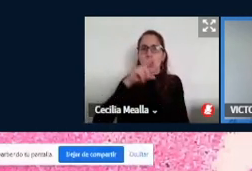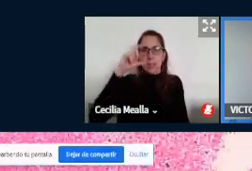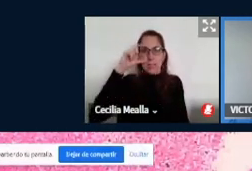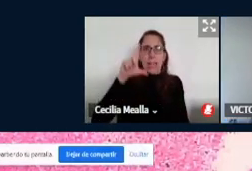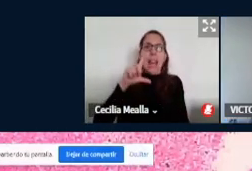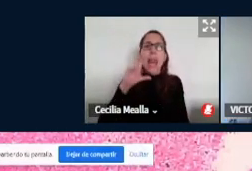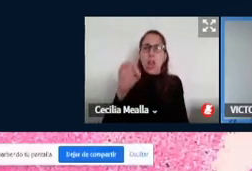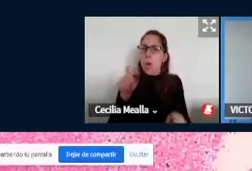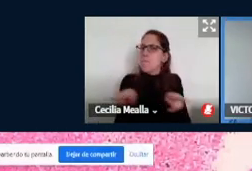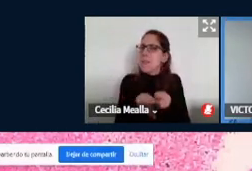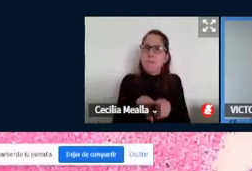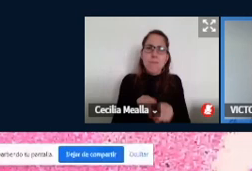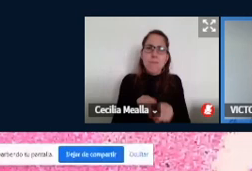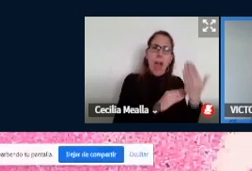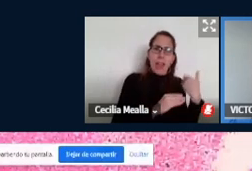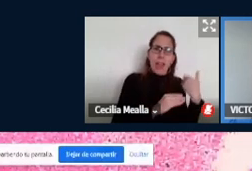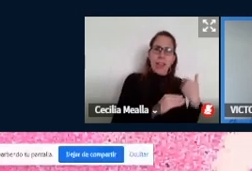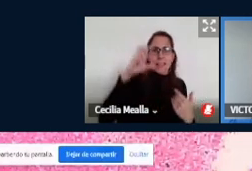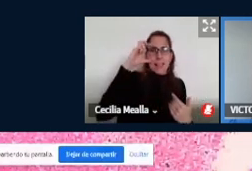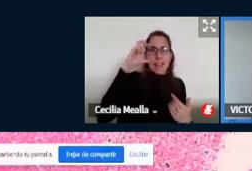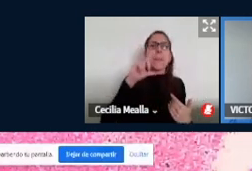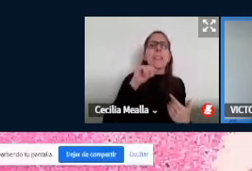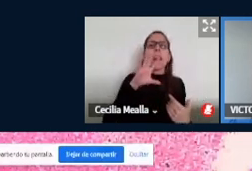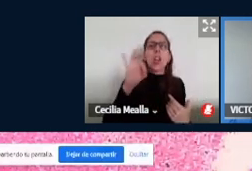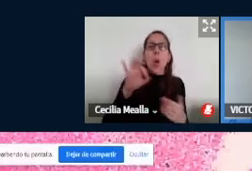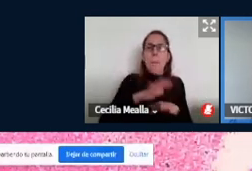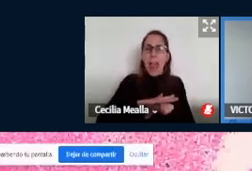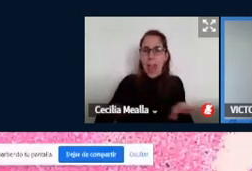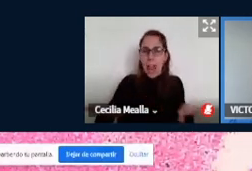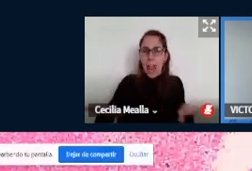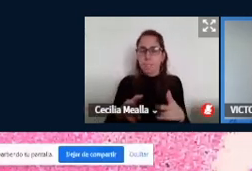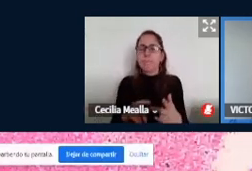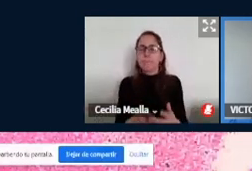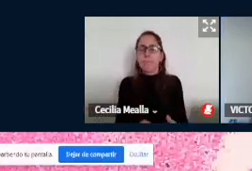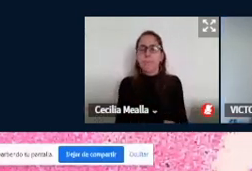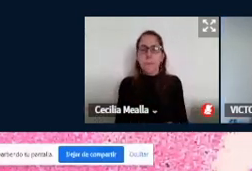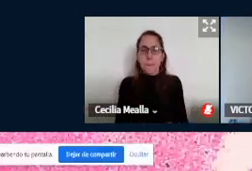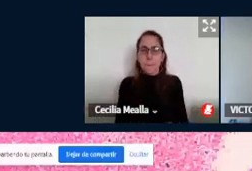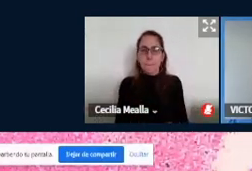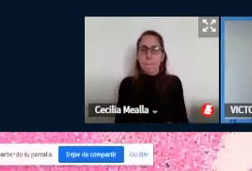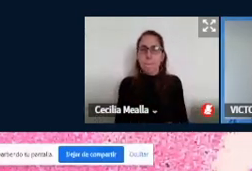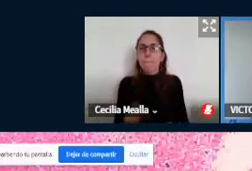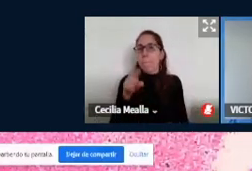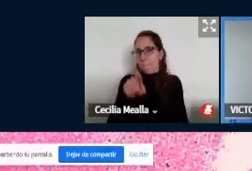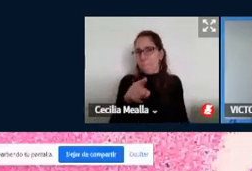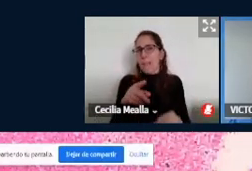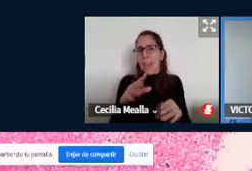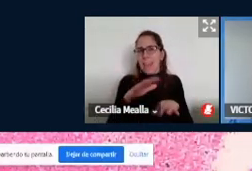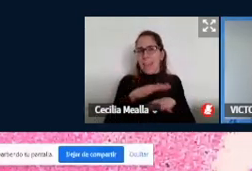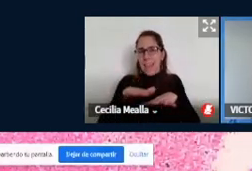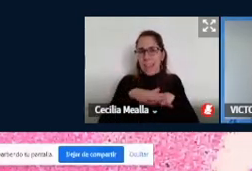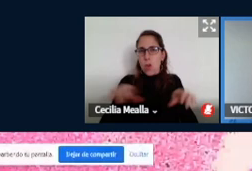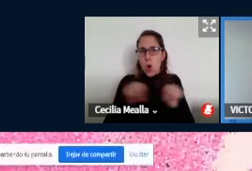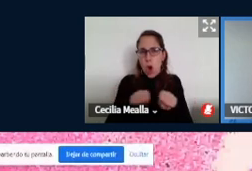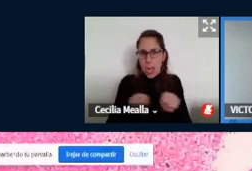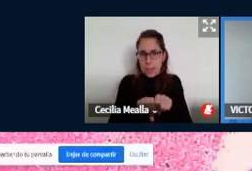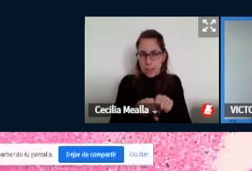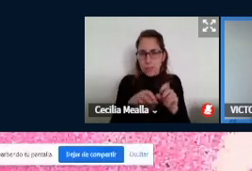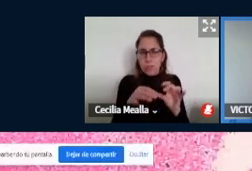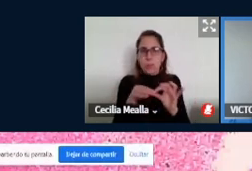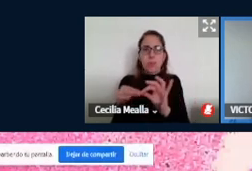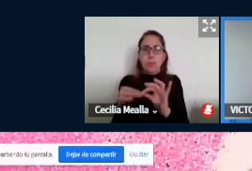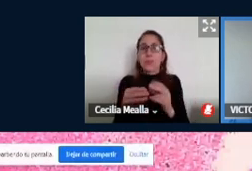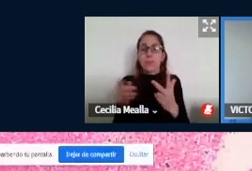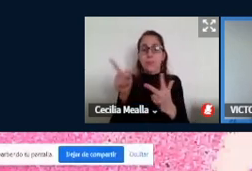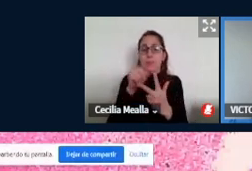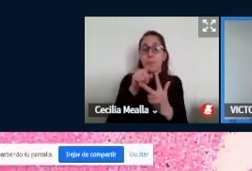plano. ¿Sí? Tejido conectivo, subendotelial. Ahora vamos a ver más diferencias. Después tenemos